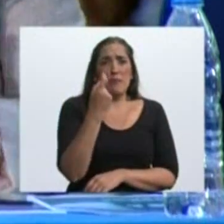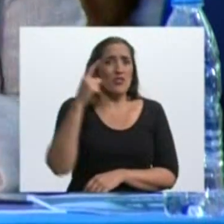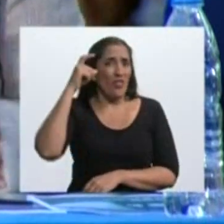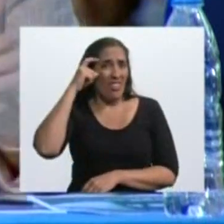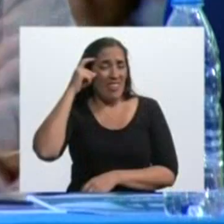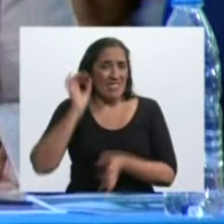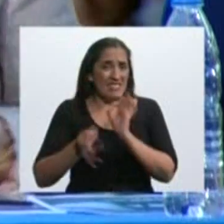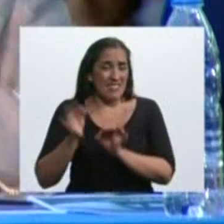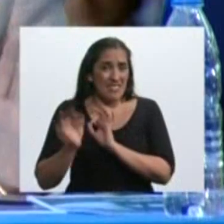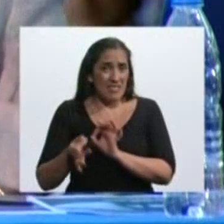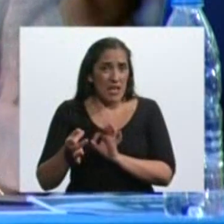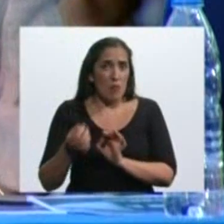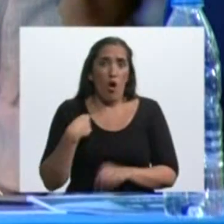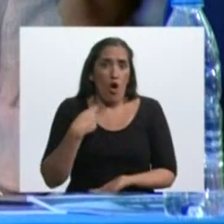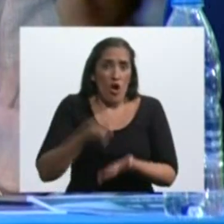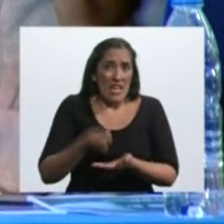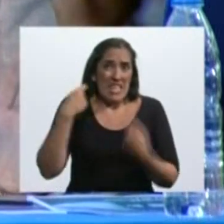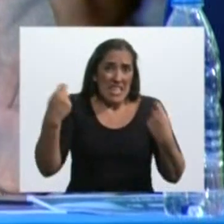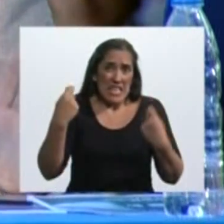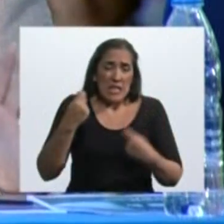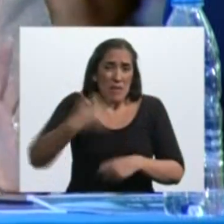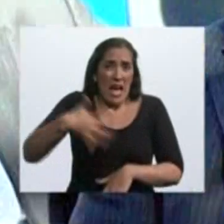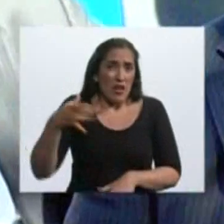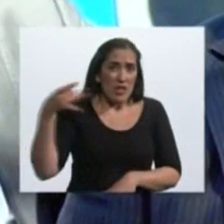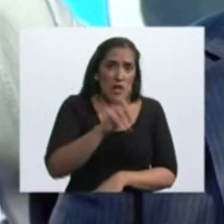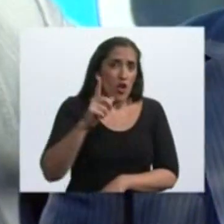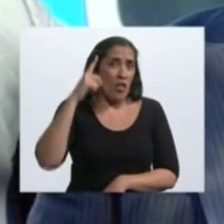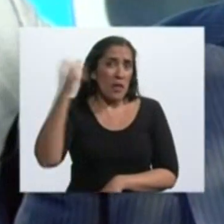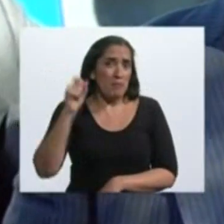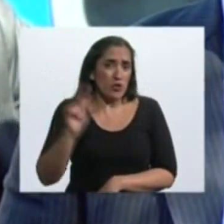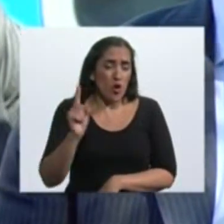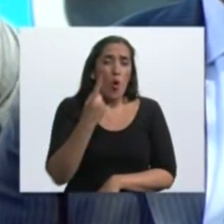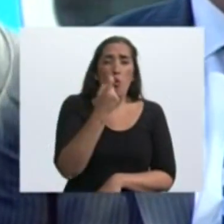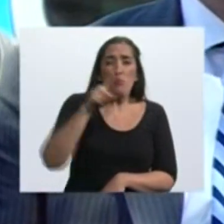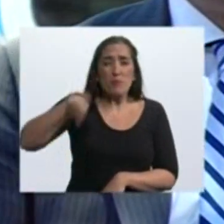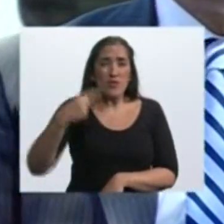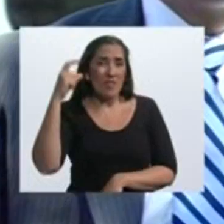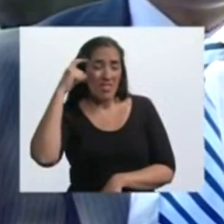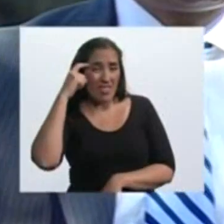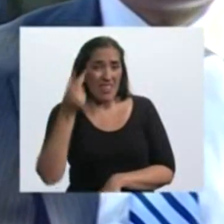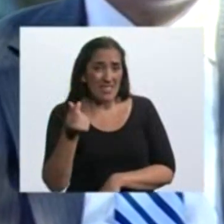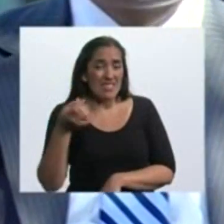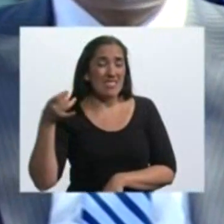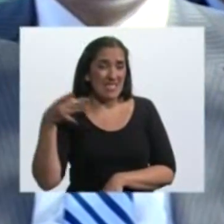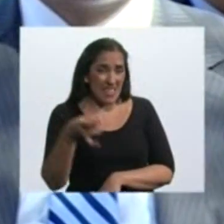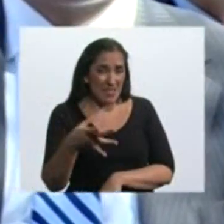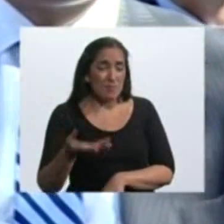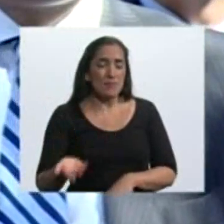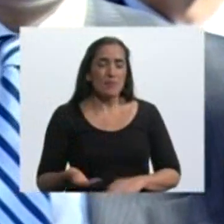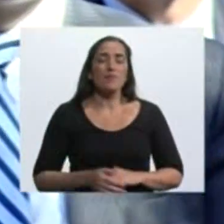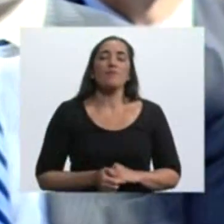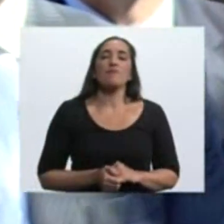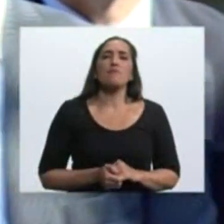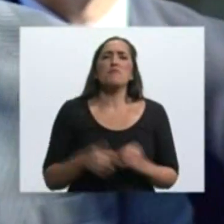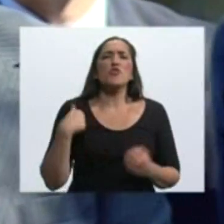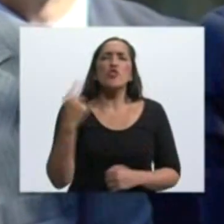pesos, y por ahí tampoco corresponde violar las normas, pero 1.10 y tampoco. Entonces, ¿saben por qué hago todas estas reflexiones?